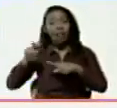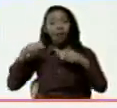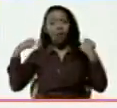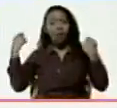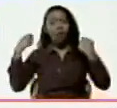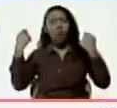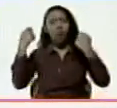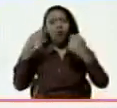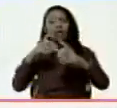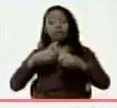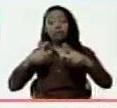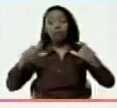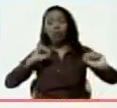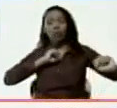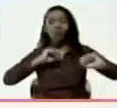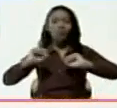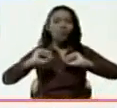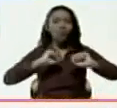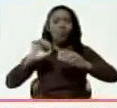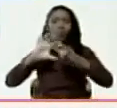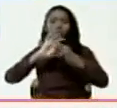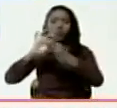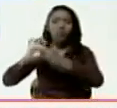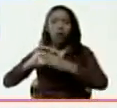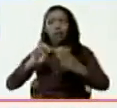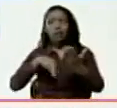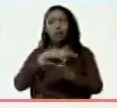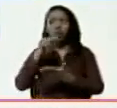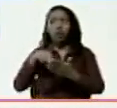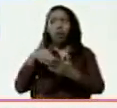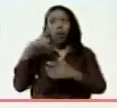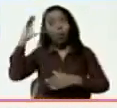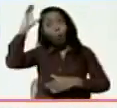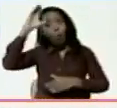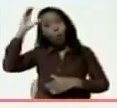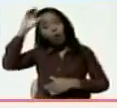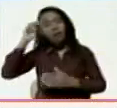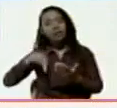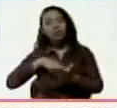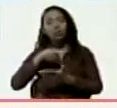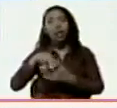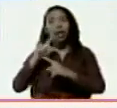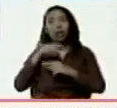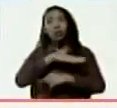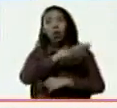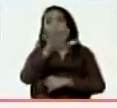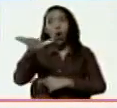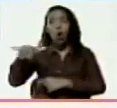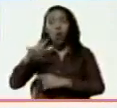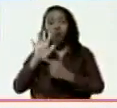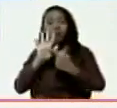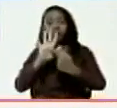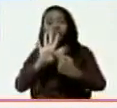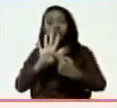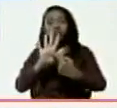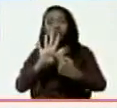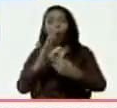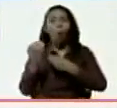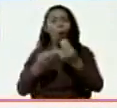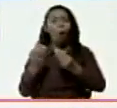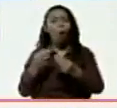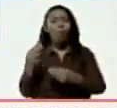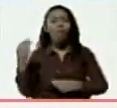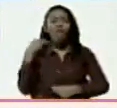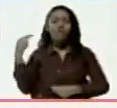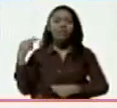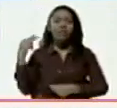de gran movilización y unión nacional de gran conciencia nacional para que todos demostremos cómo hemos sido víctimas